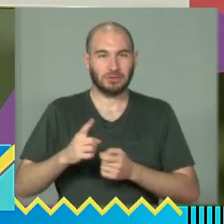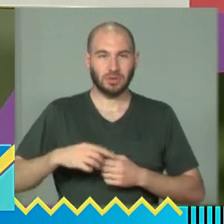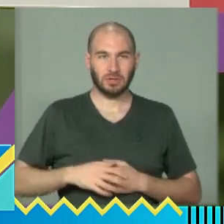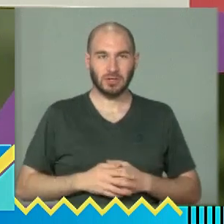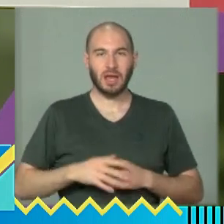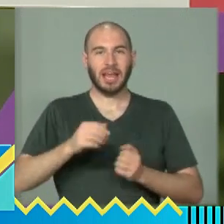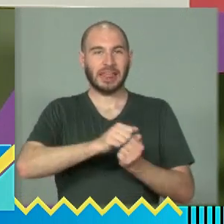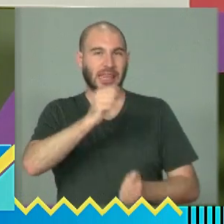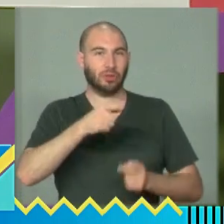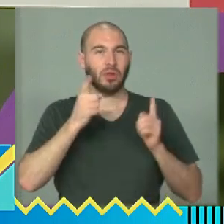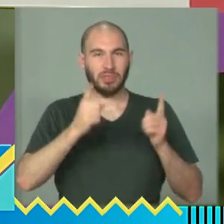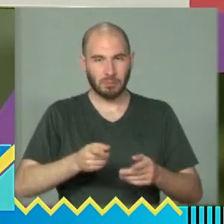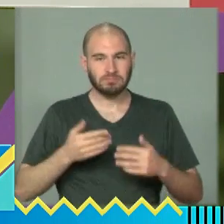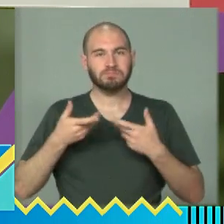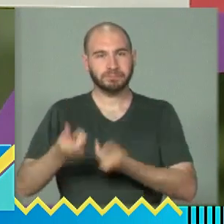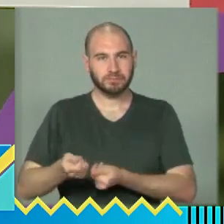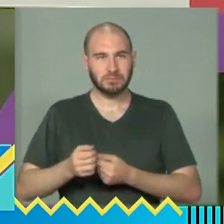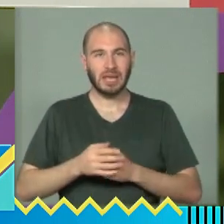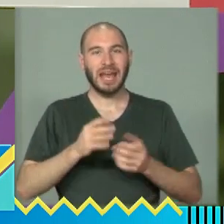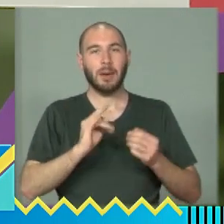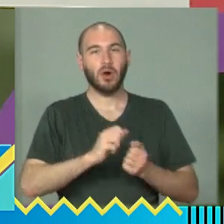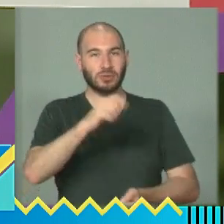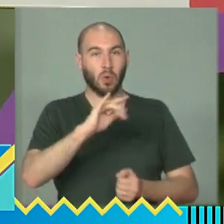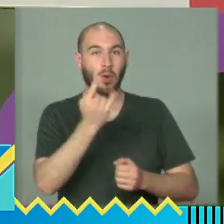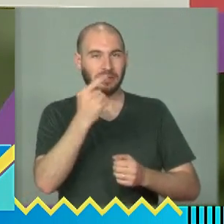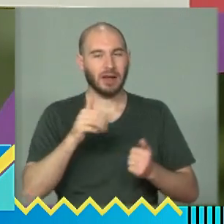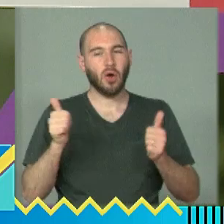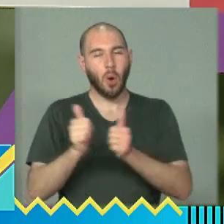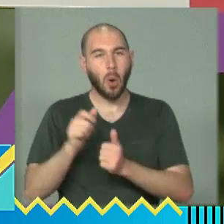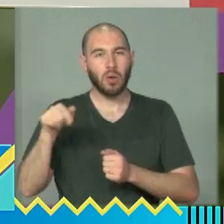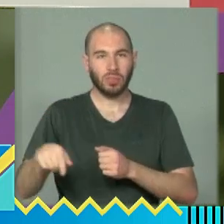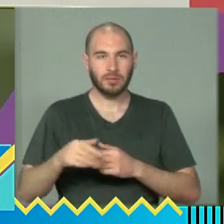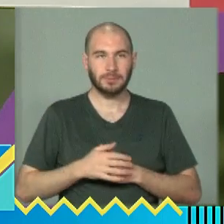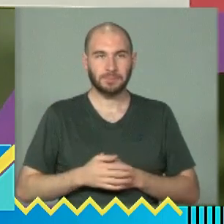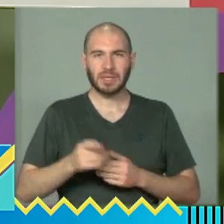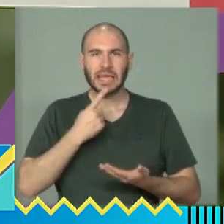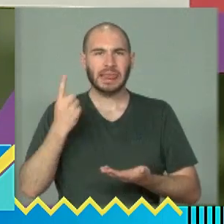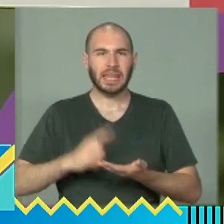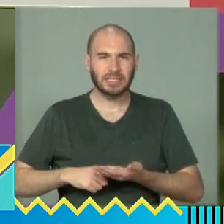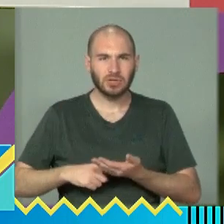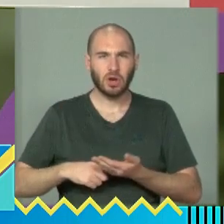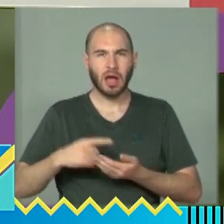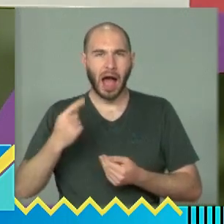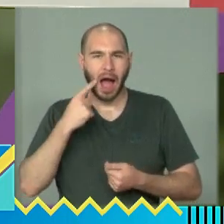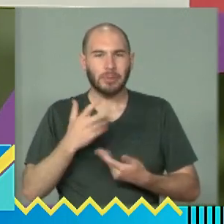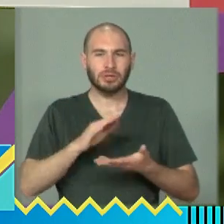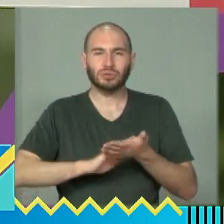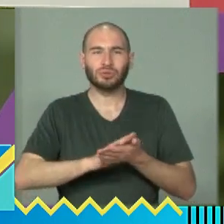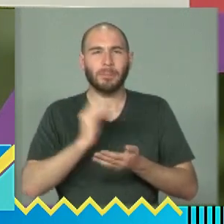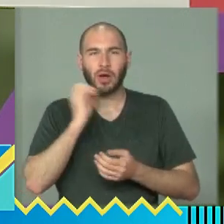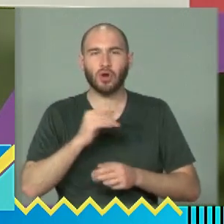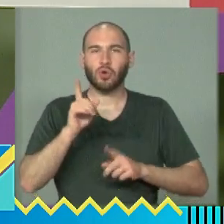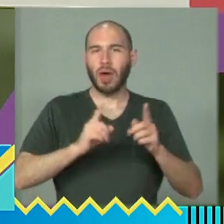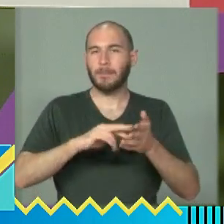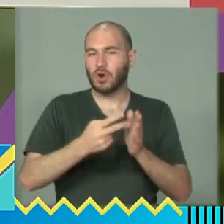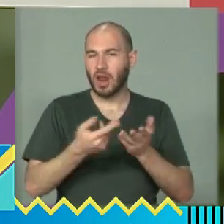supuesto, egresados también que los iban, egresados de la universidad, que los iban acompañando en esto de tomar decisiones y definir cuál es la mejor solución para